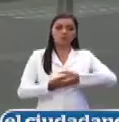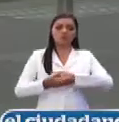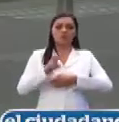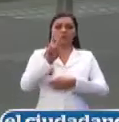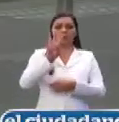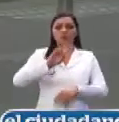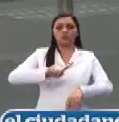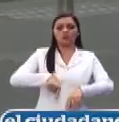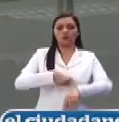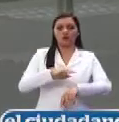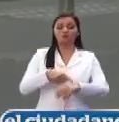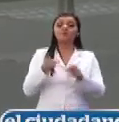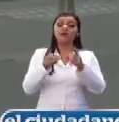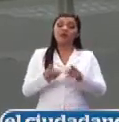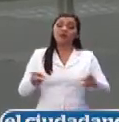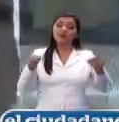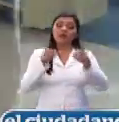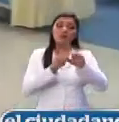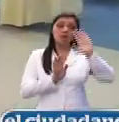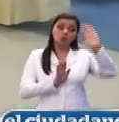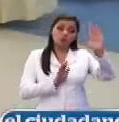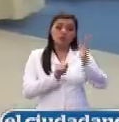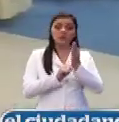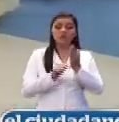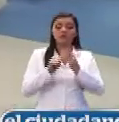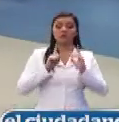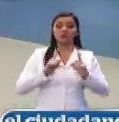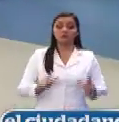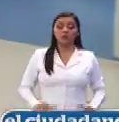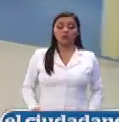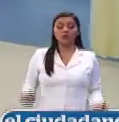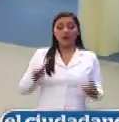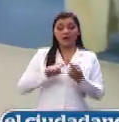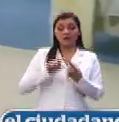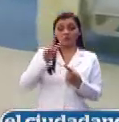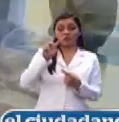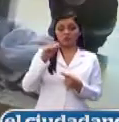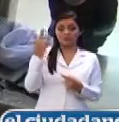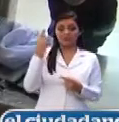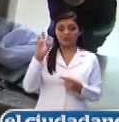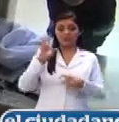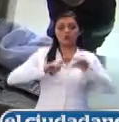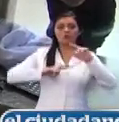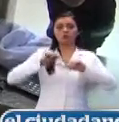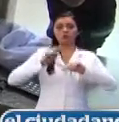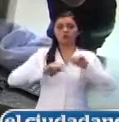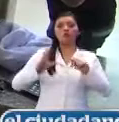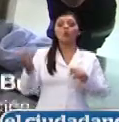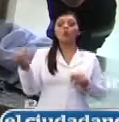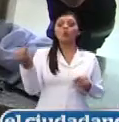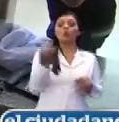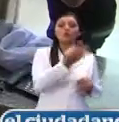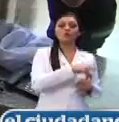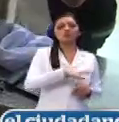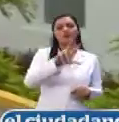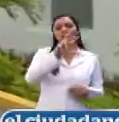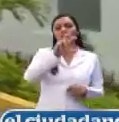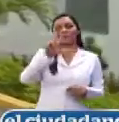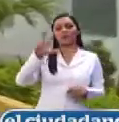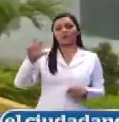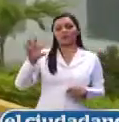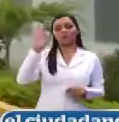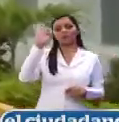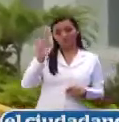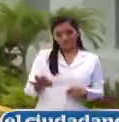según datos del ministerio de salud hasta el 2017 se prevé construir 300 de estos centros que agilicen y garanticen un